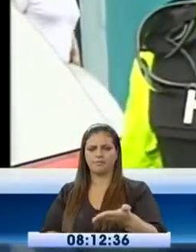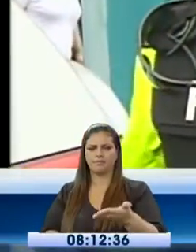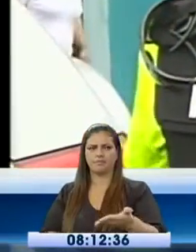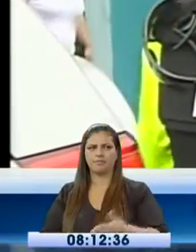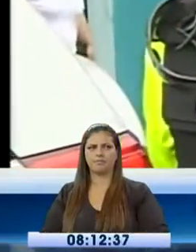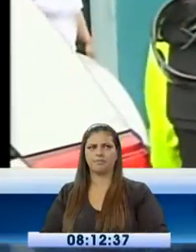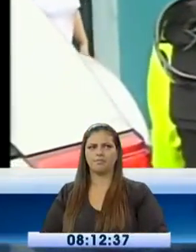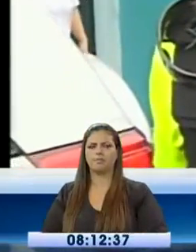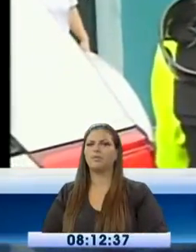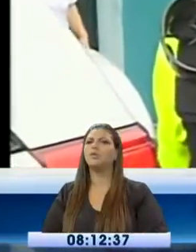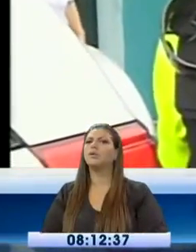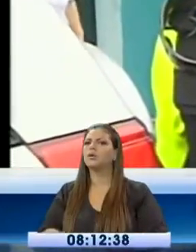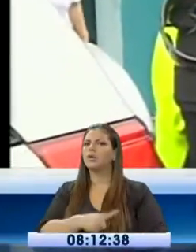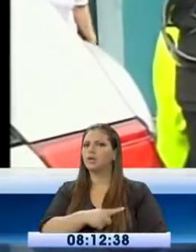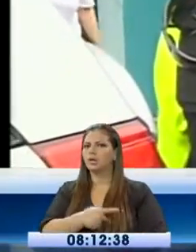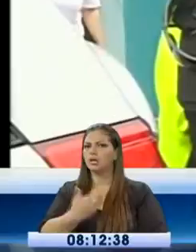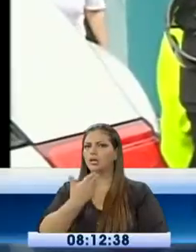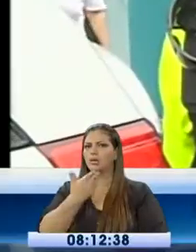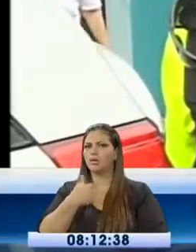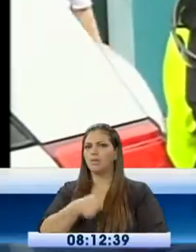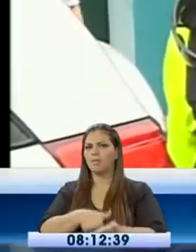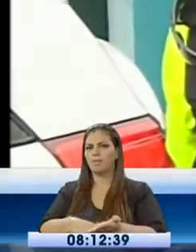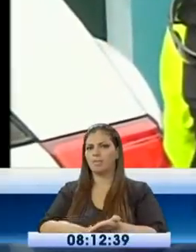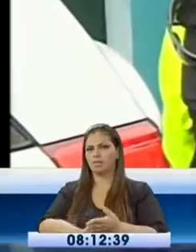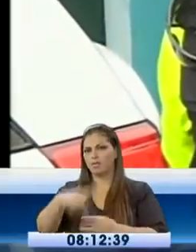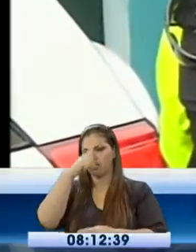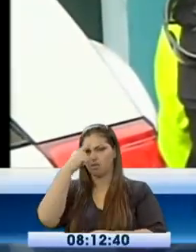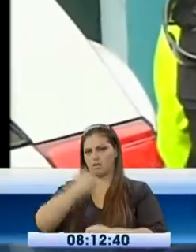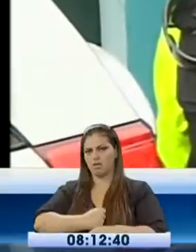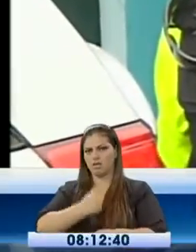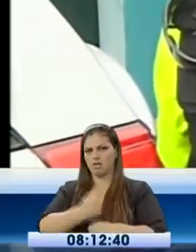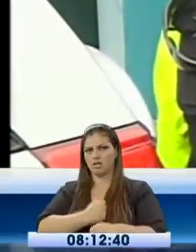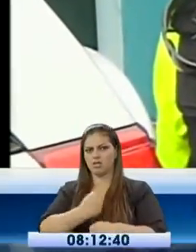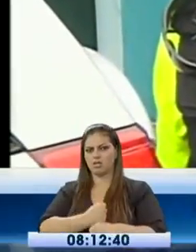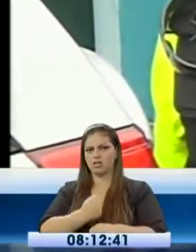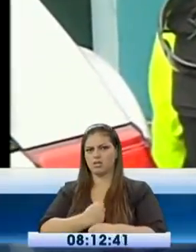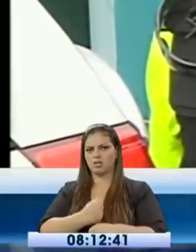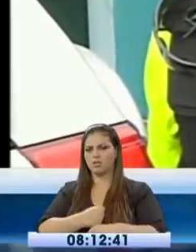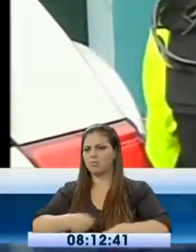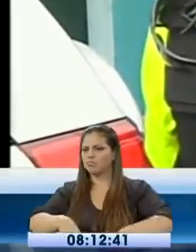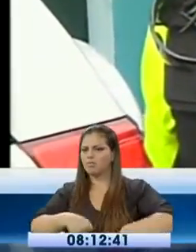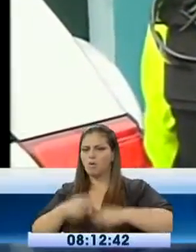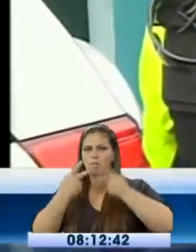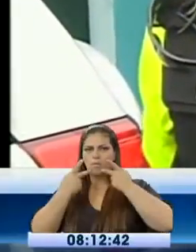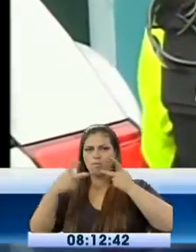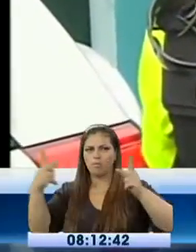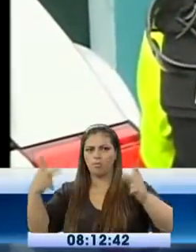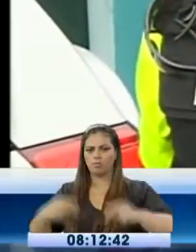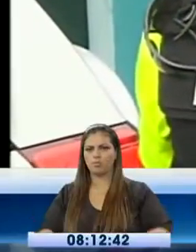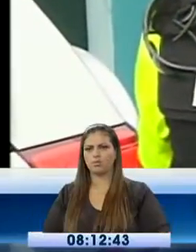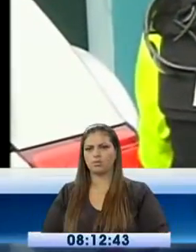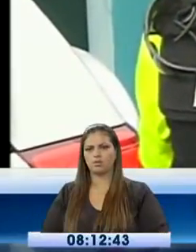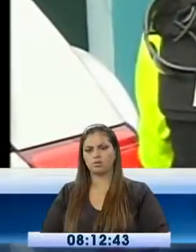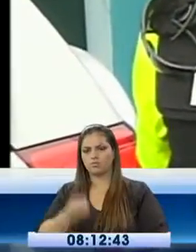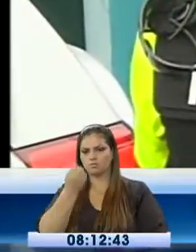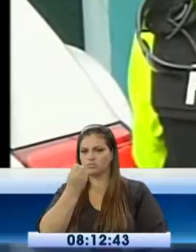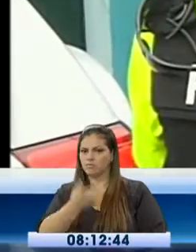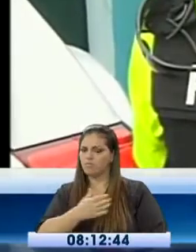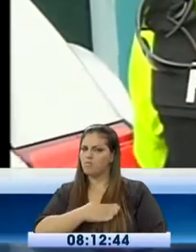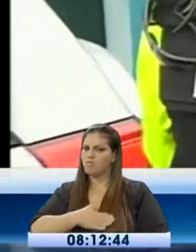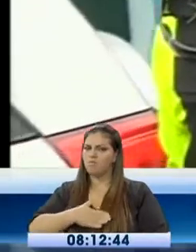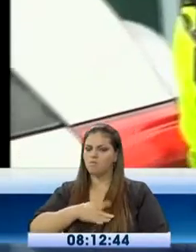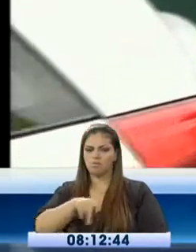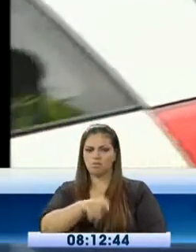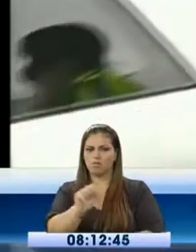un ministro de Obras Públicas. Entonces el señor se le está explicando el debido procedimiento, que no puede cargar el vehículo con polarizados ni